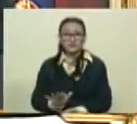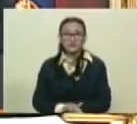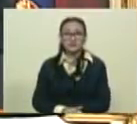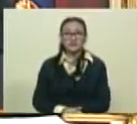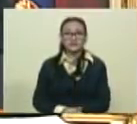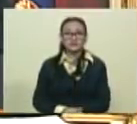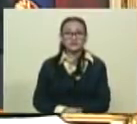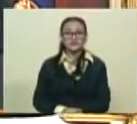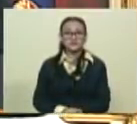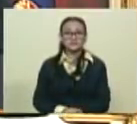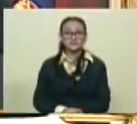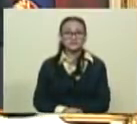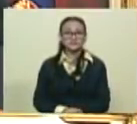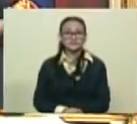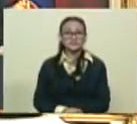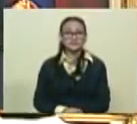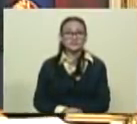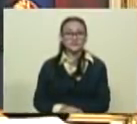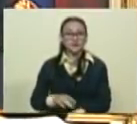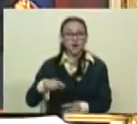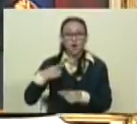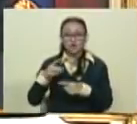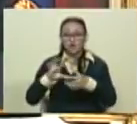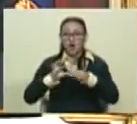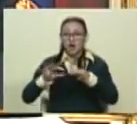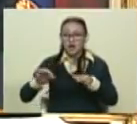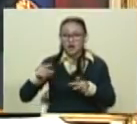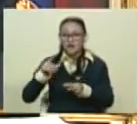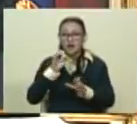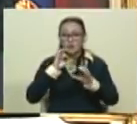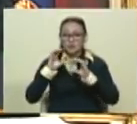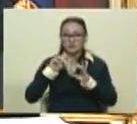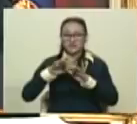grandes cadenas comunicacionales del mundo.